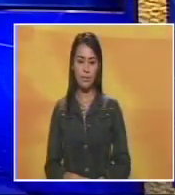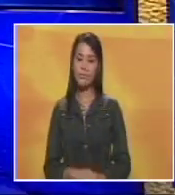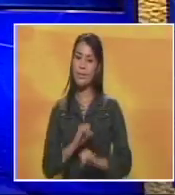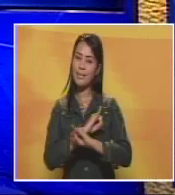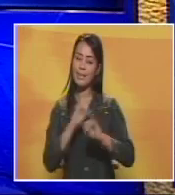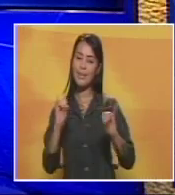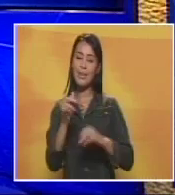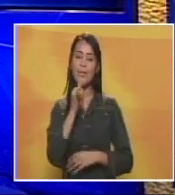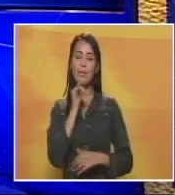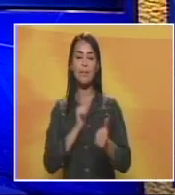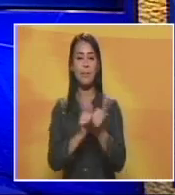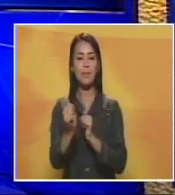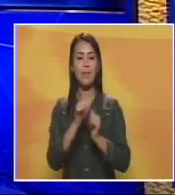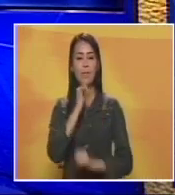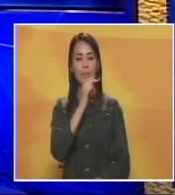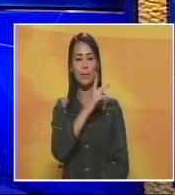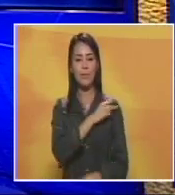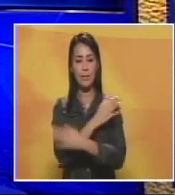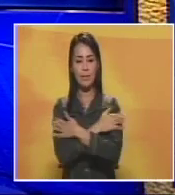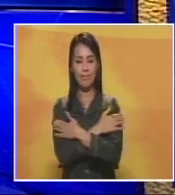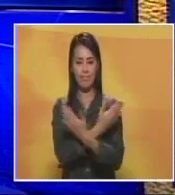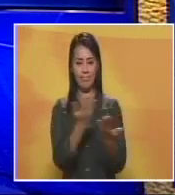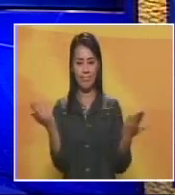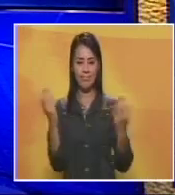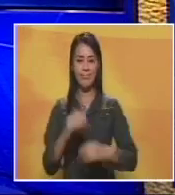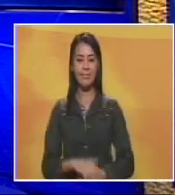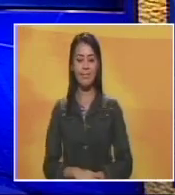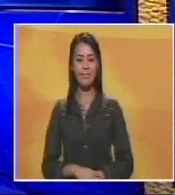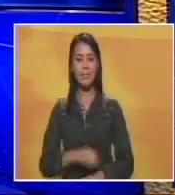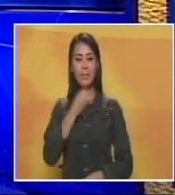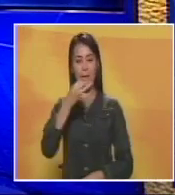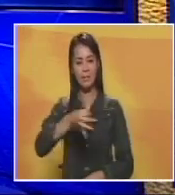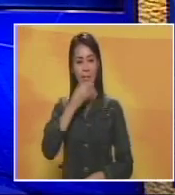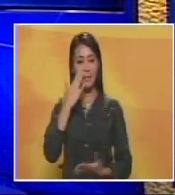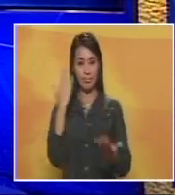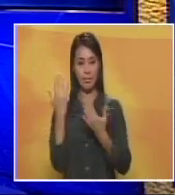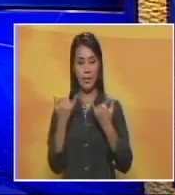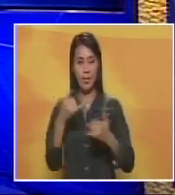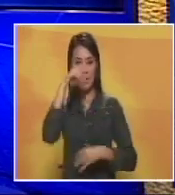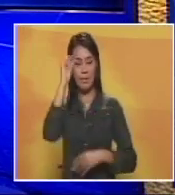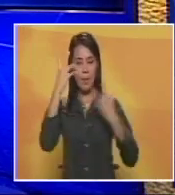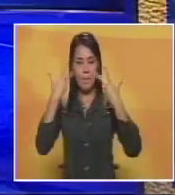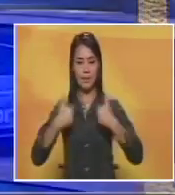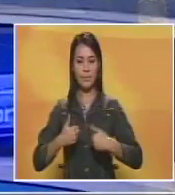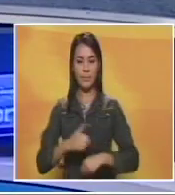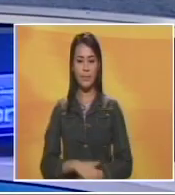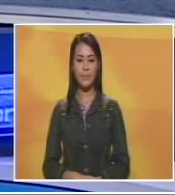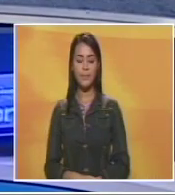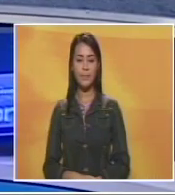Amigos, hasta aquí la información deportiva en su noticiero Venevisión. Un fuerte abrazo para todos. Volvemos con Endrina y con Milagros.